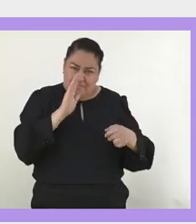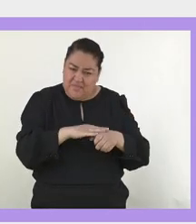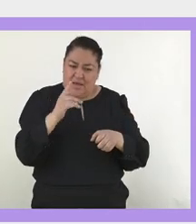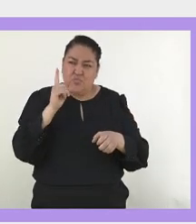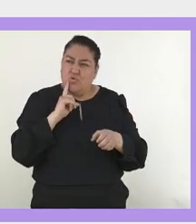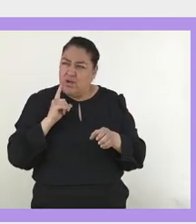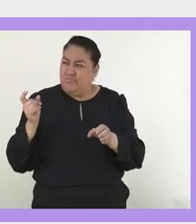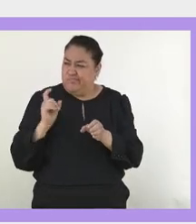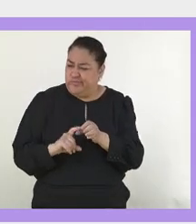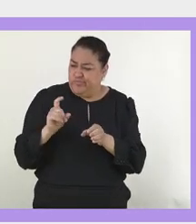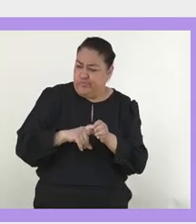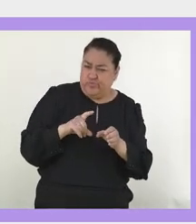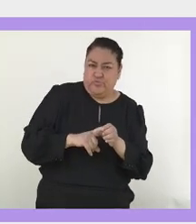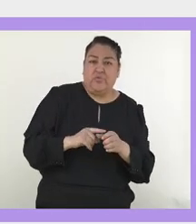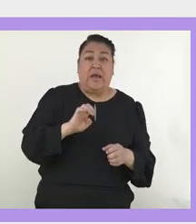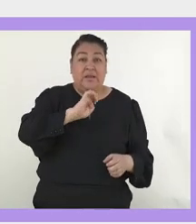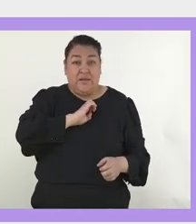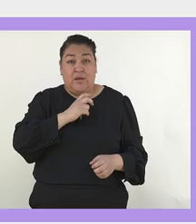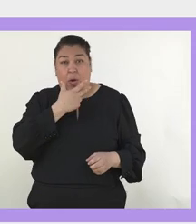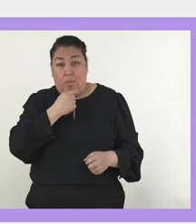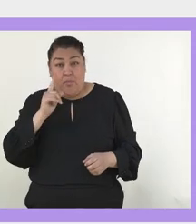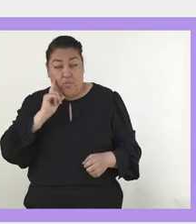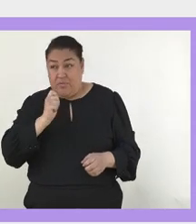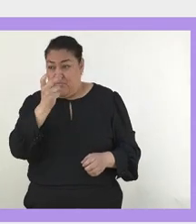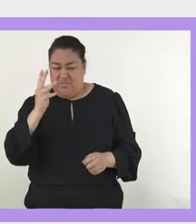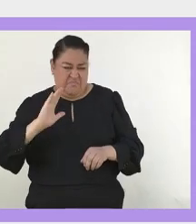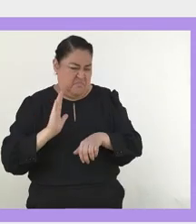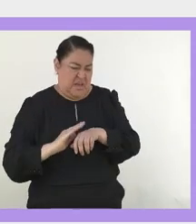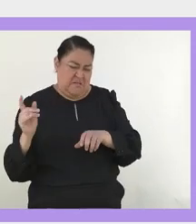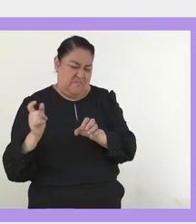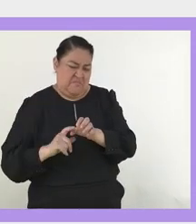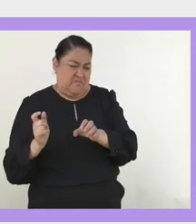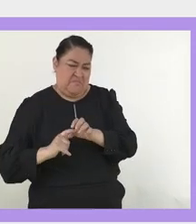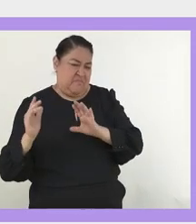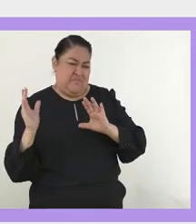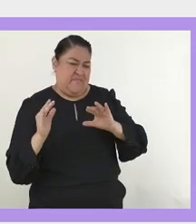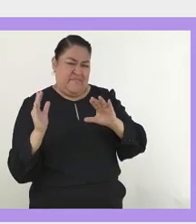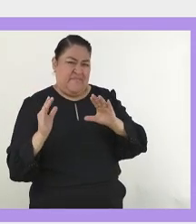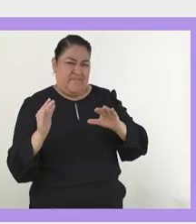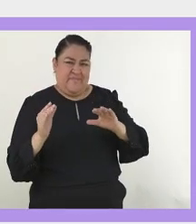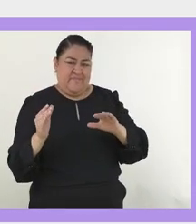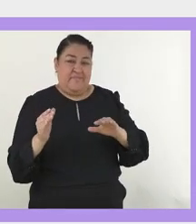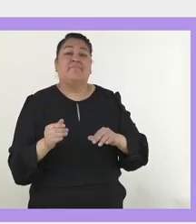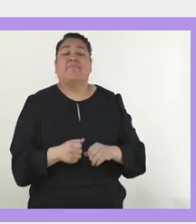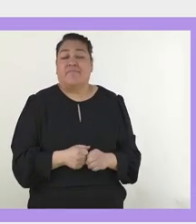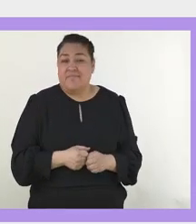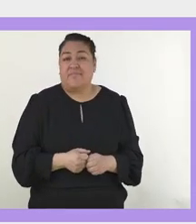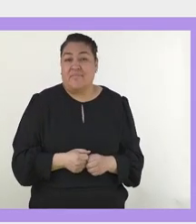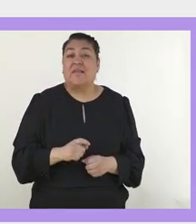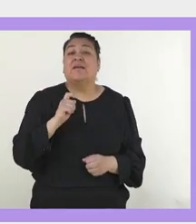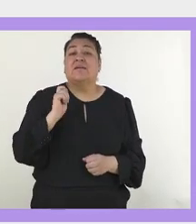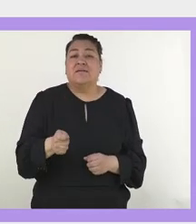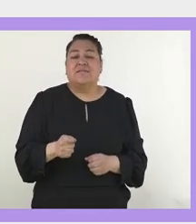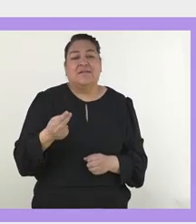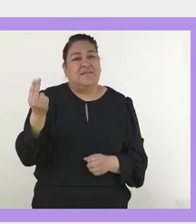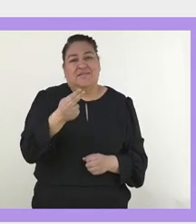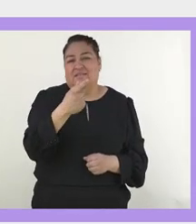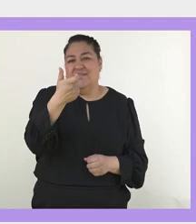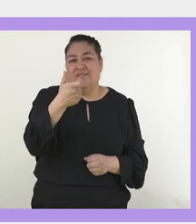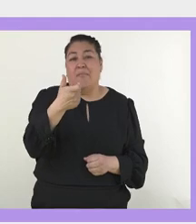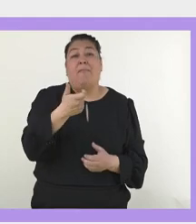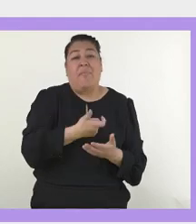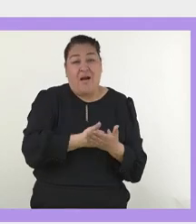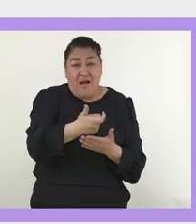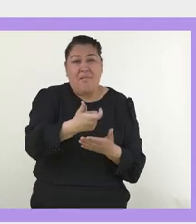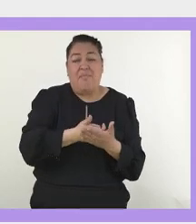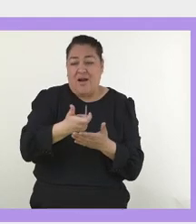jugadoras en número de entrenadores y para eso creo que otro de los grandes retos es necesitamos su inversión necesitamos